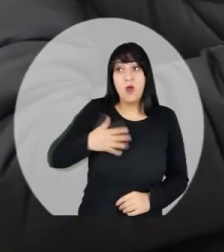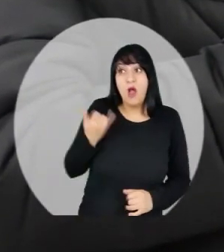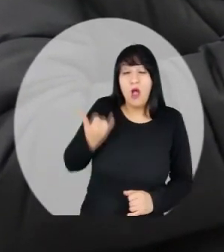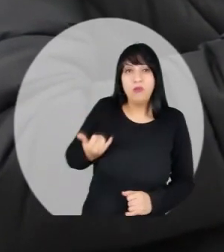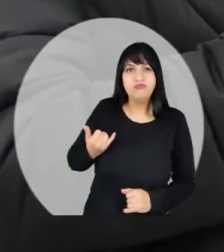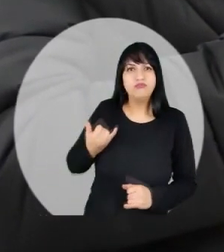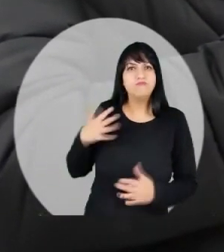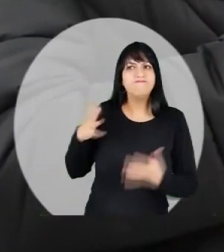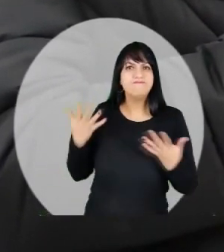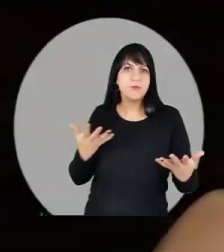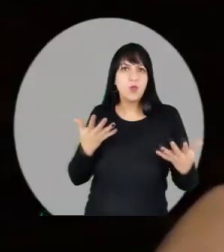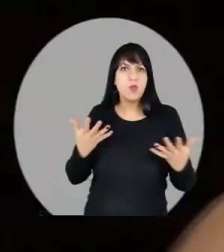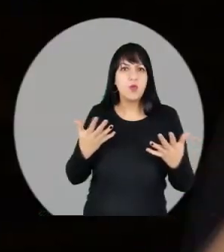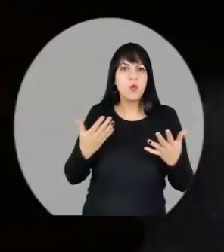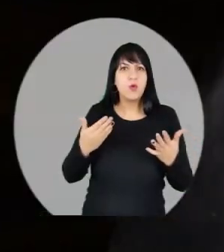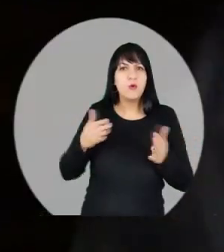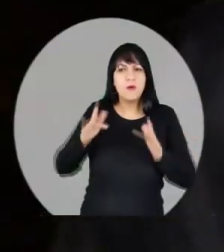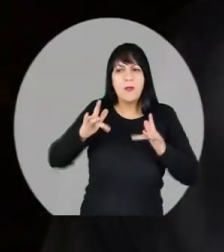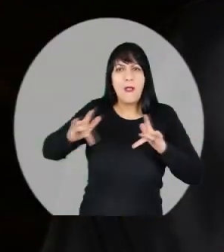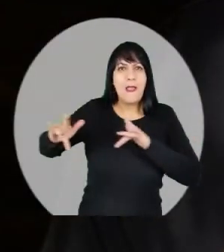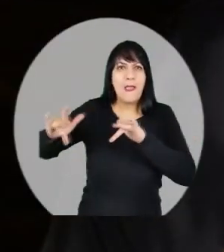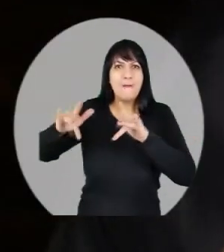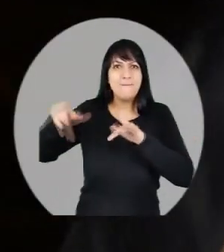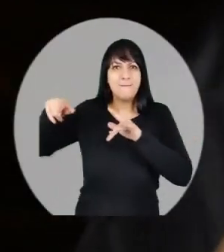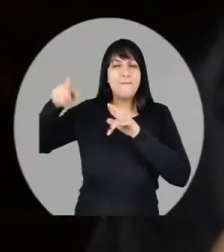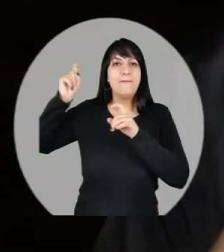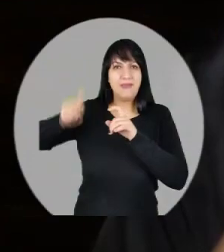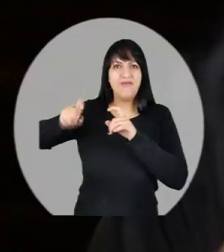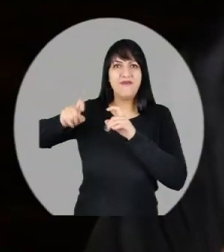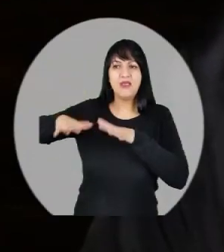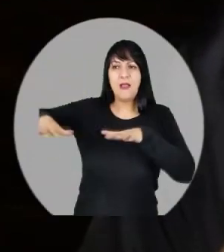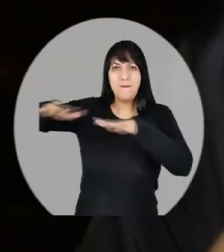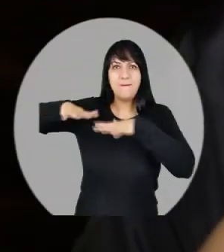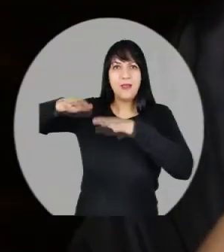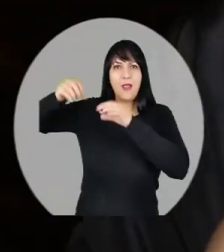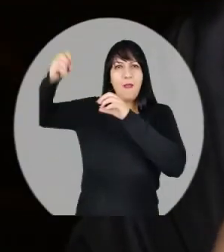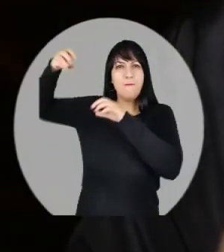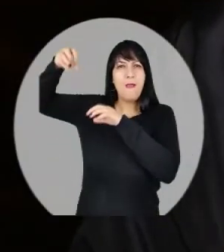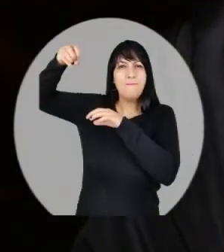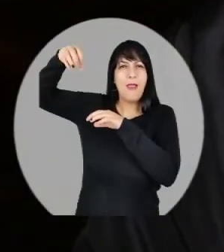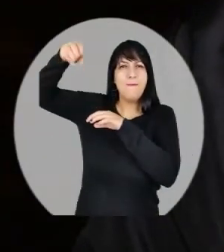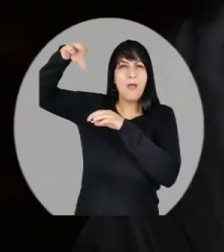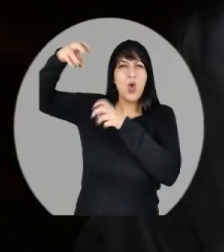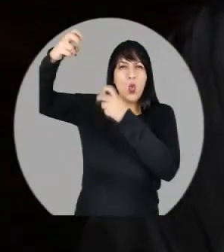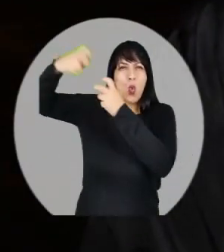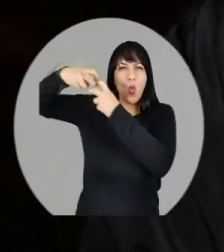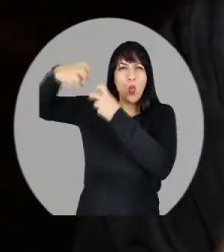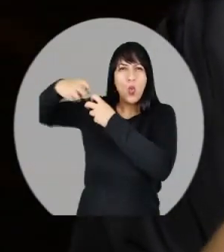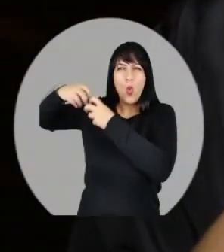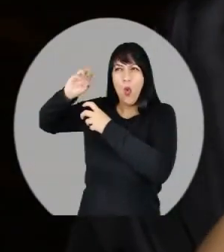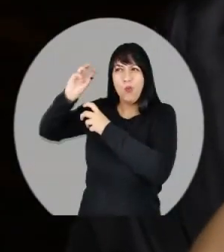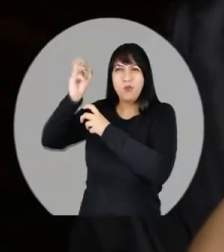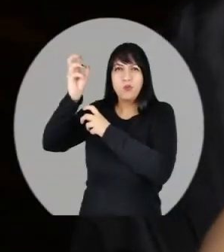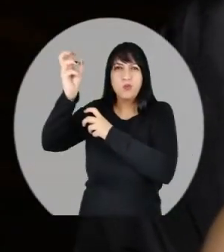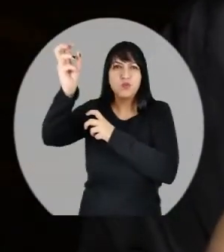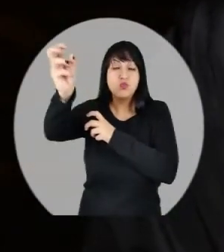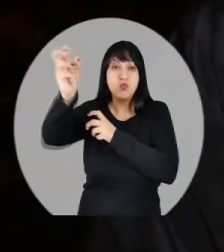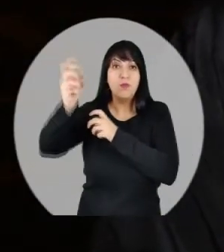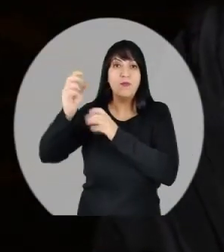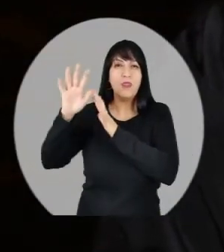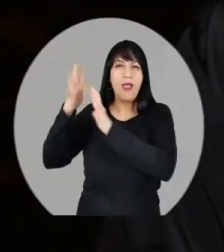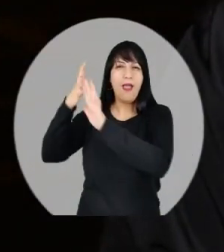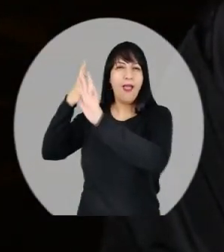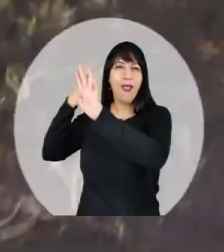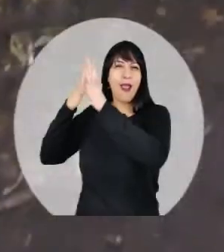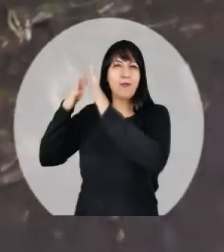Nosotros en este momento estamos con la iluminación que tendrá todo este sector, será iluminación con tecnología LED, vamos a tener la